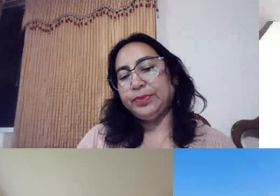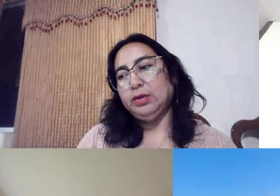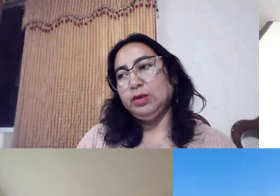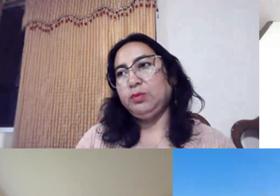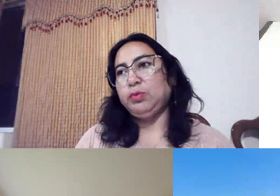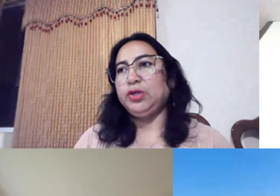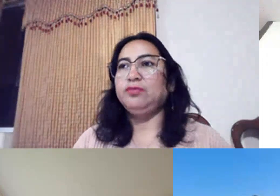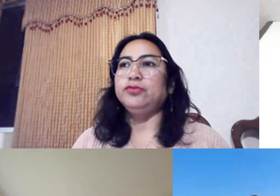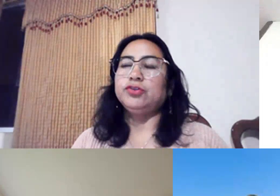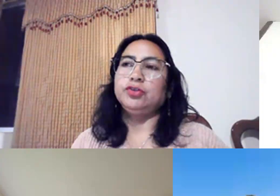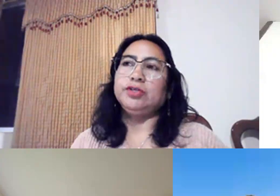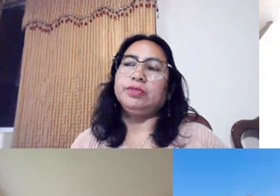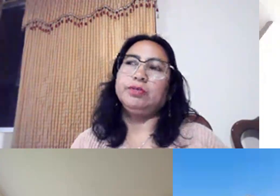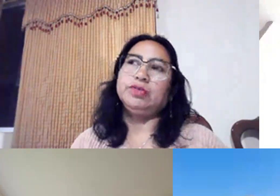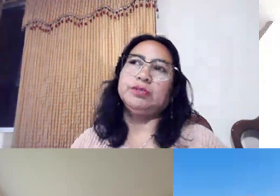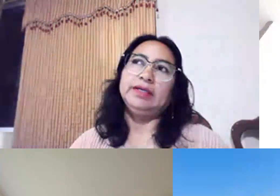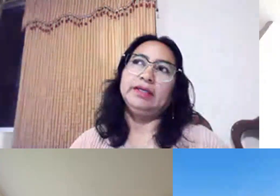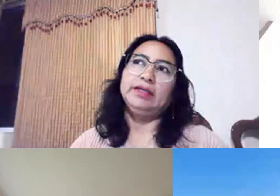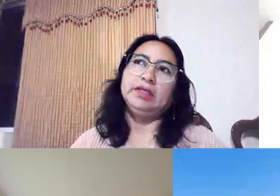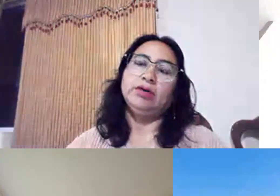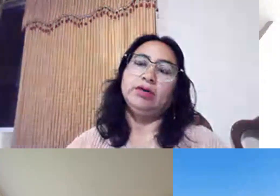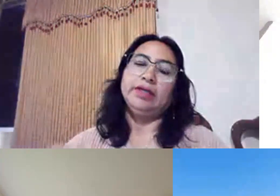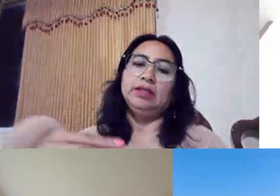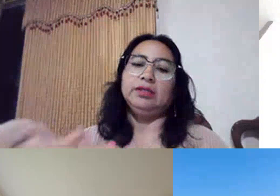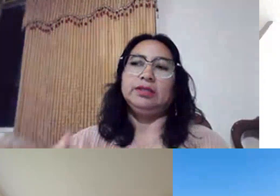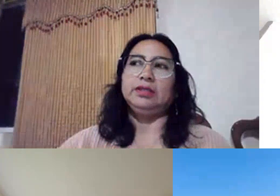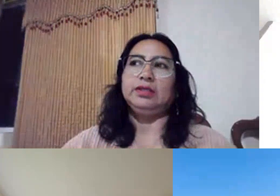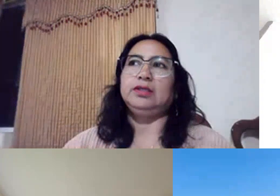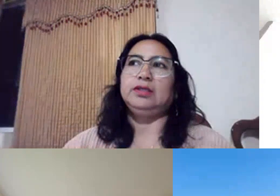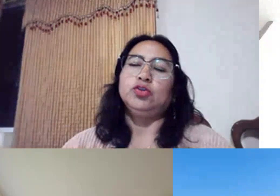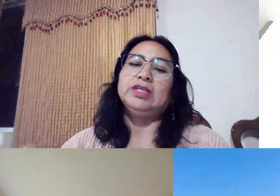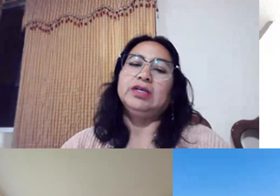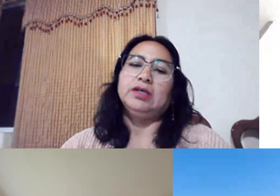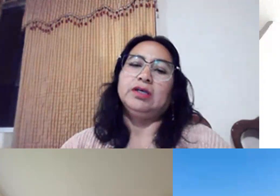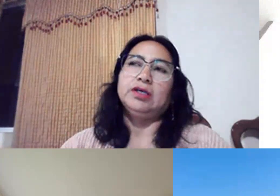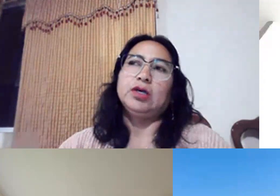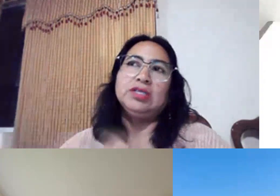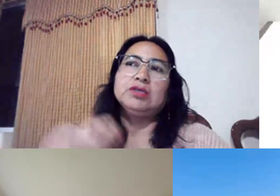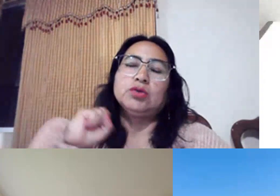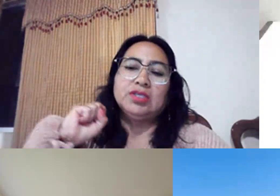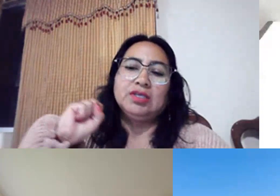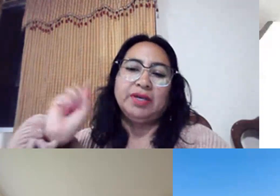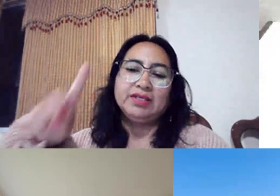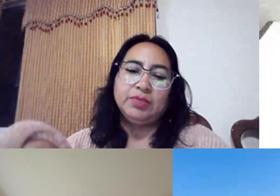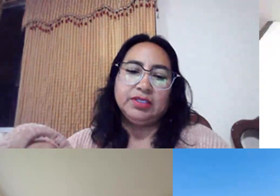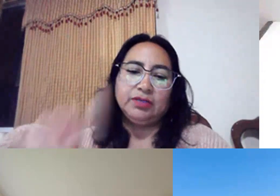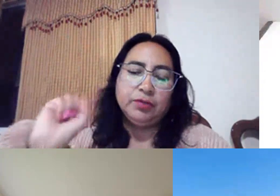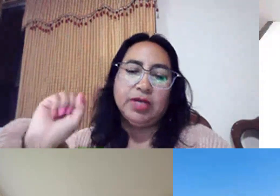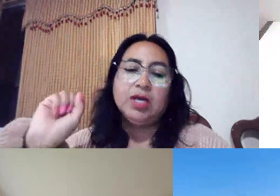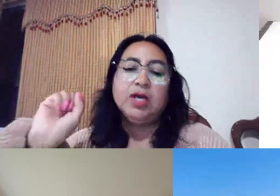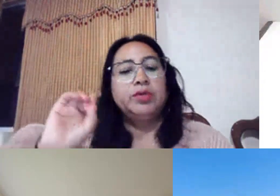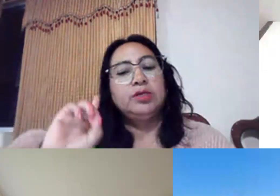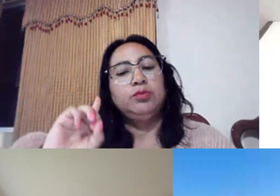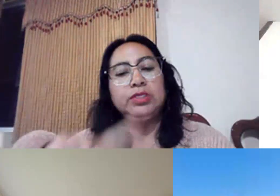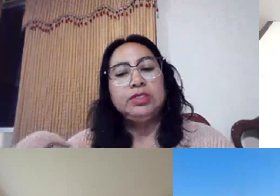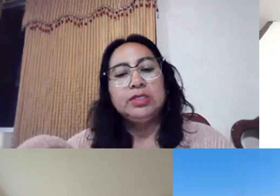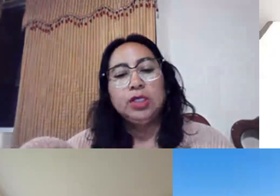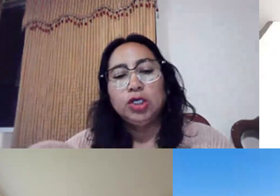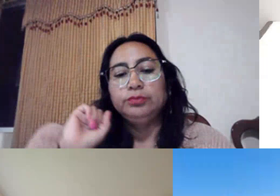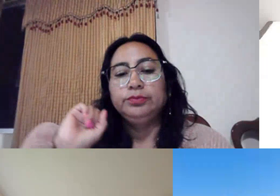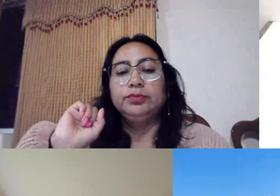plataforma puede funcionar, vamos a hablar ahora en dónde, qué utiliza usted para esa plataforma. Por